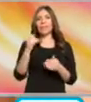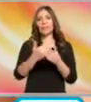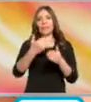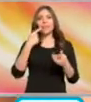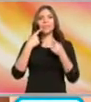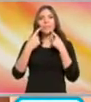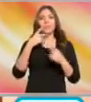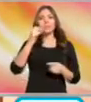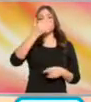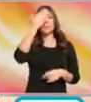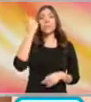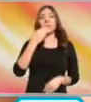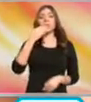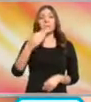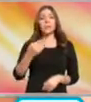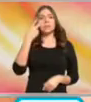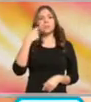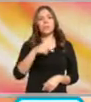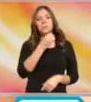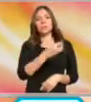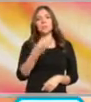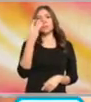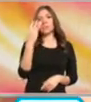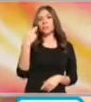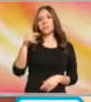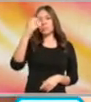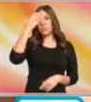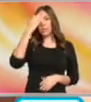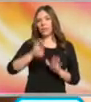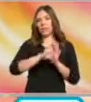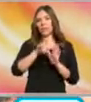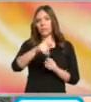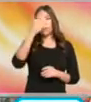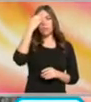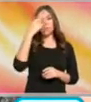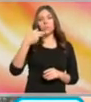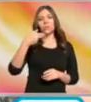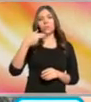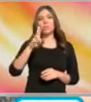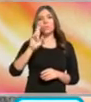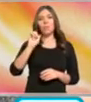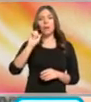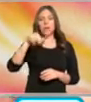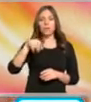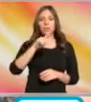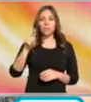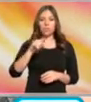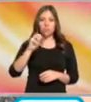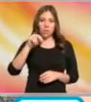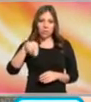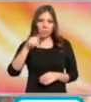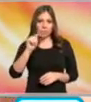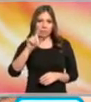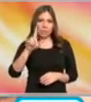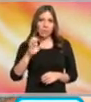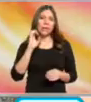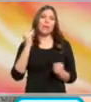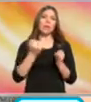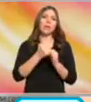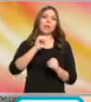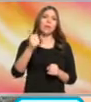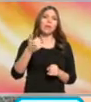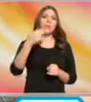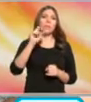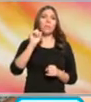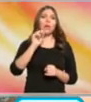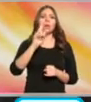no sabemos. Pues de las tres maneras es conocido. Yo, por ejemplo, lo conozco como Huanzontle, pero también Huazontle o